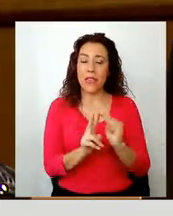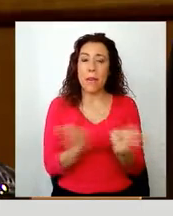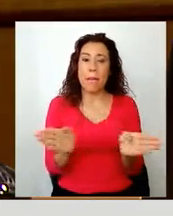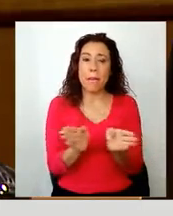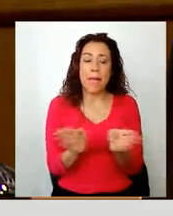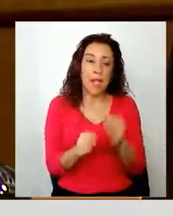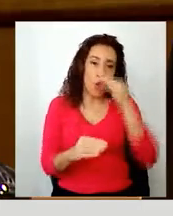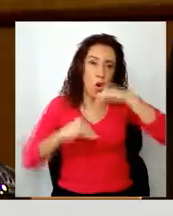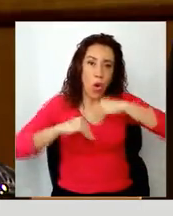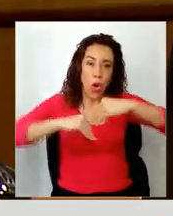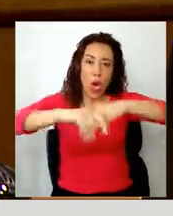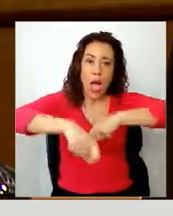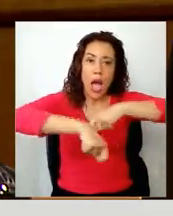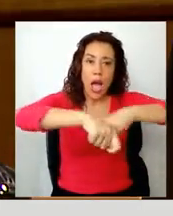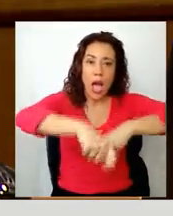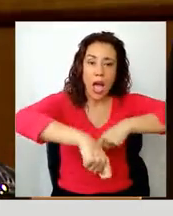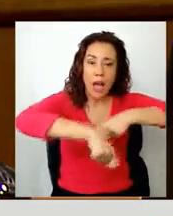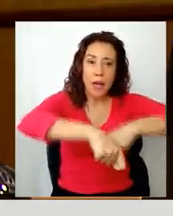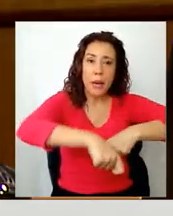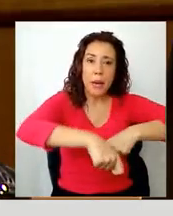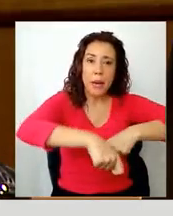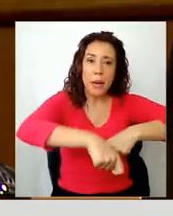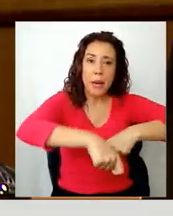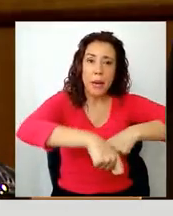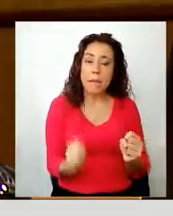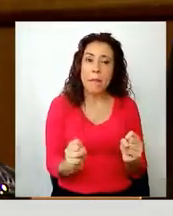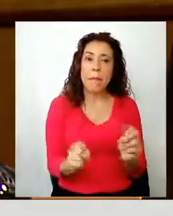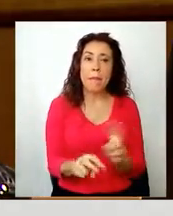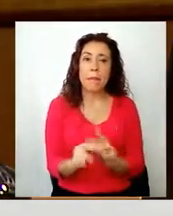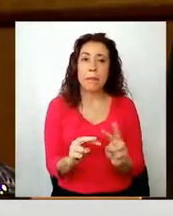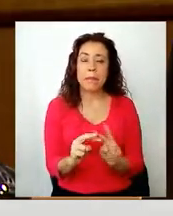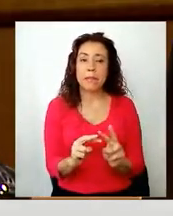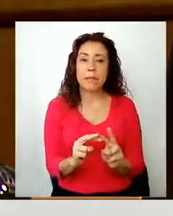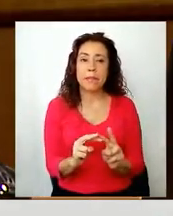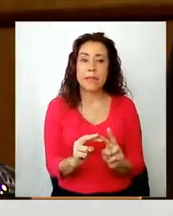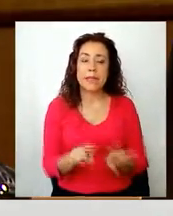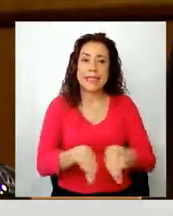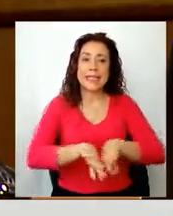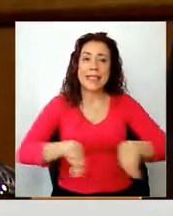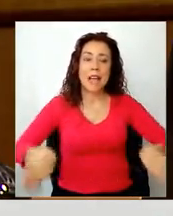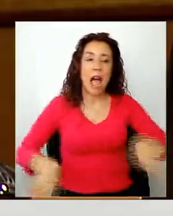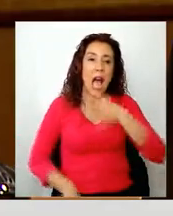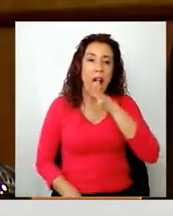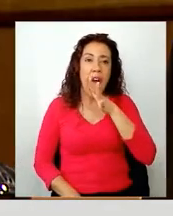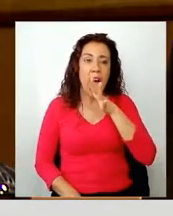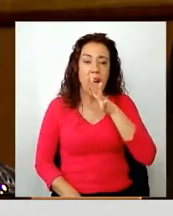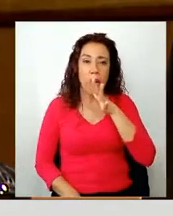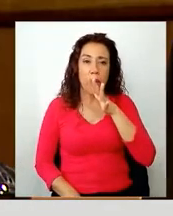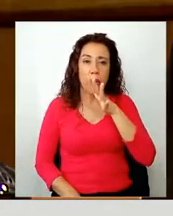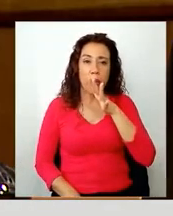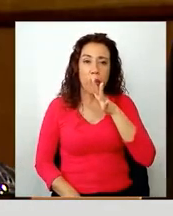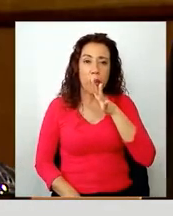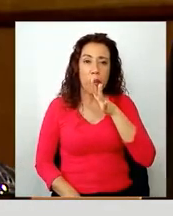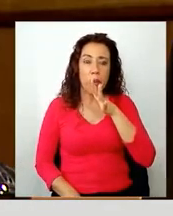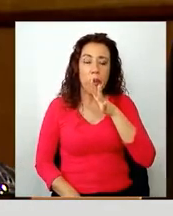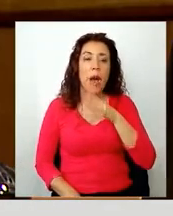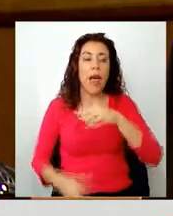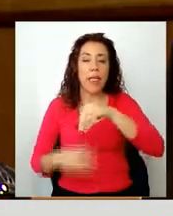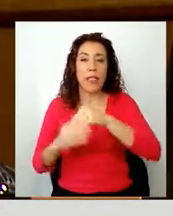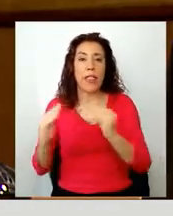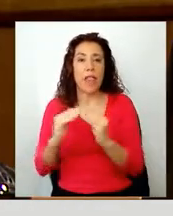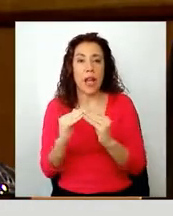de manera que puedan implementar la separación de aguas a nivel intrado domiciliario y